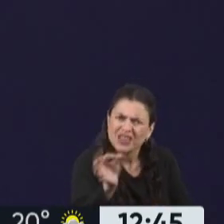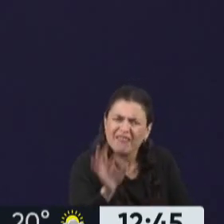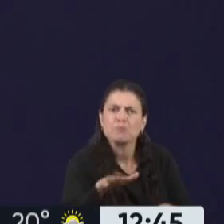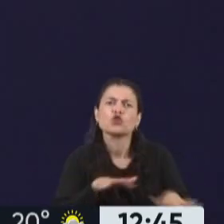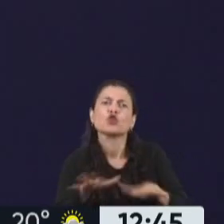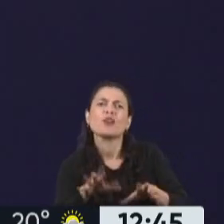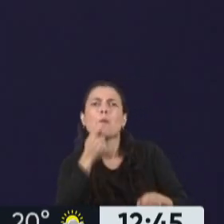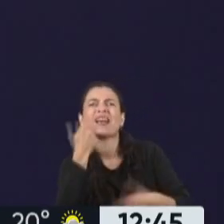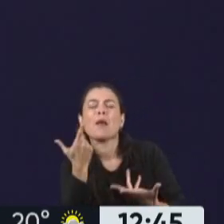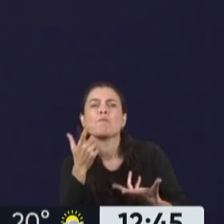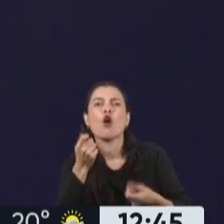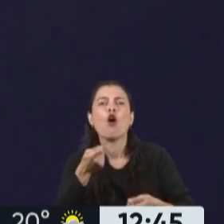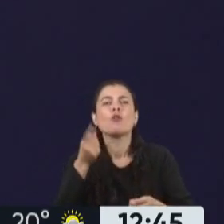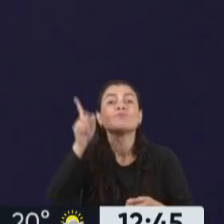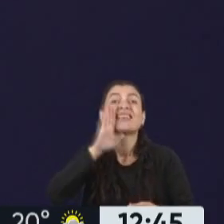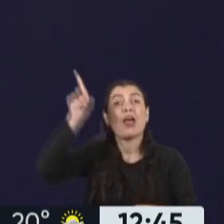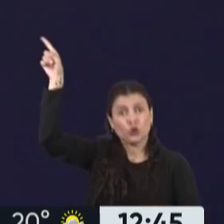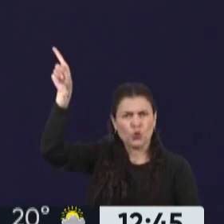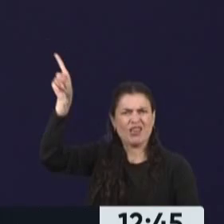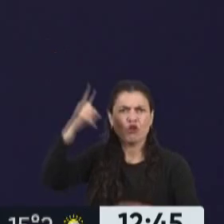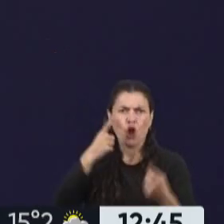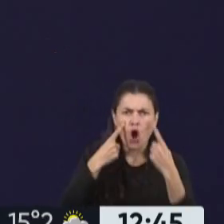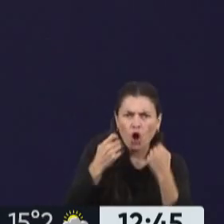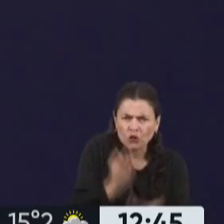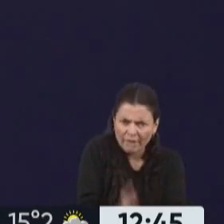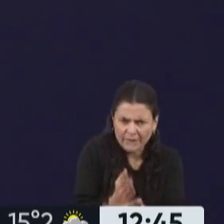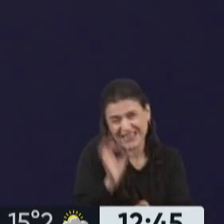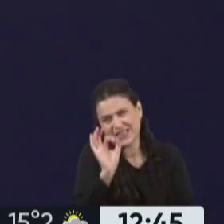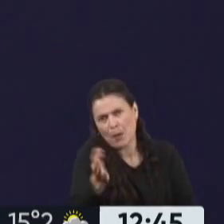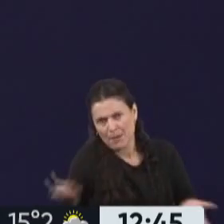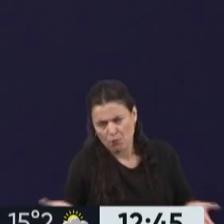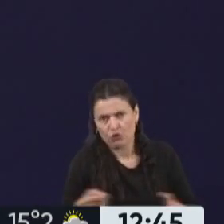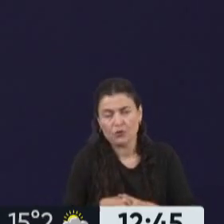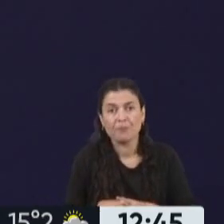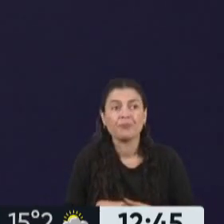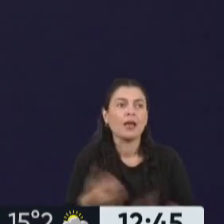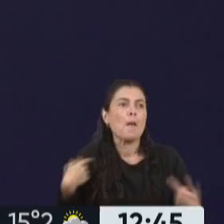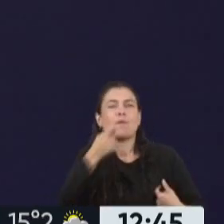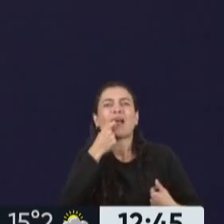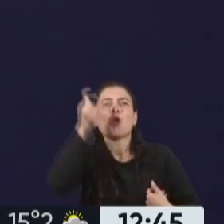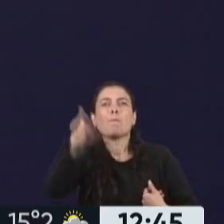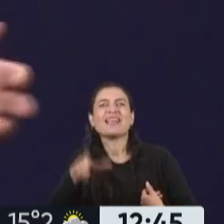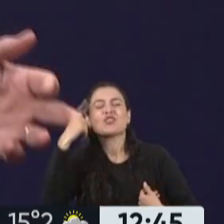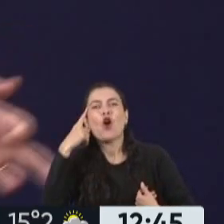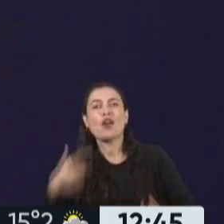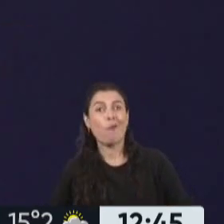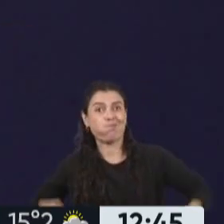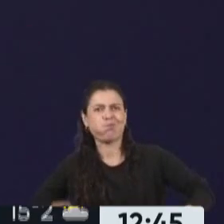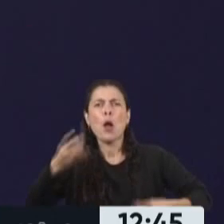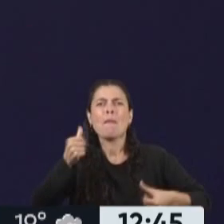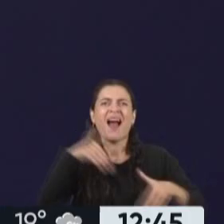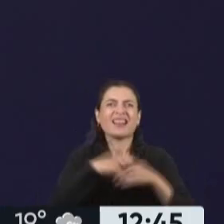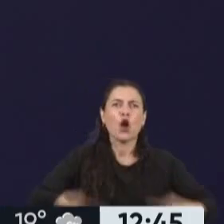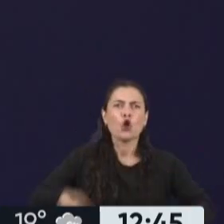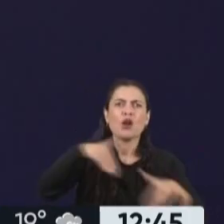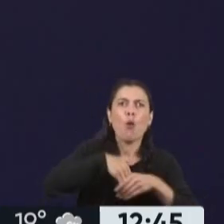Estados Unidos, que es de donde parte el avión, pensar que uno puede salir de Estados Unidos con un montón de valijas